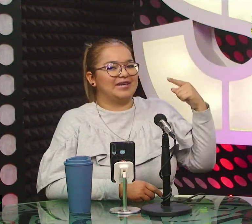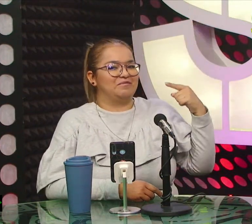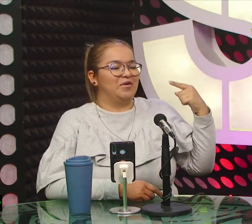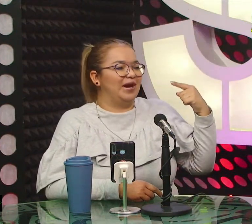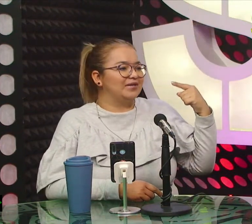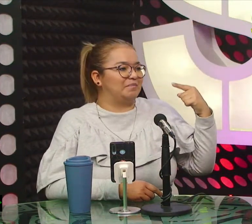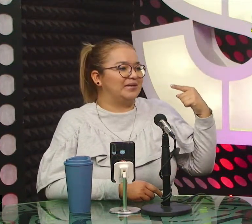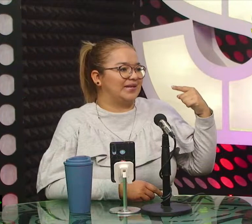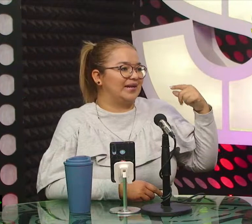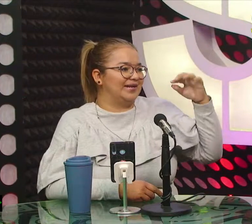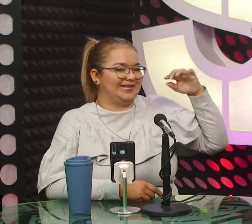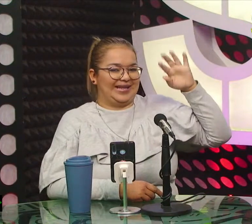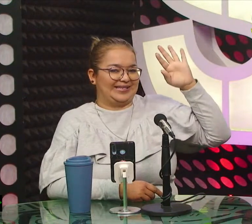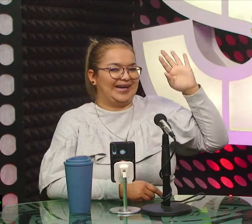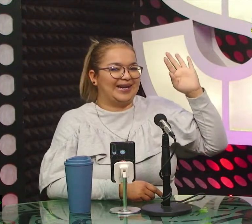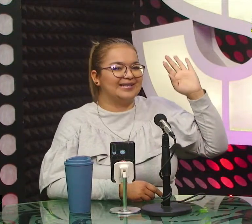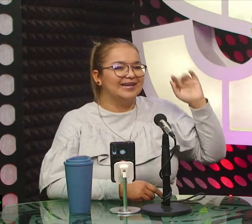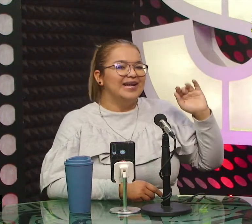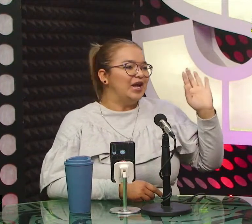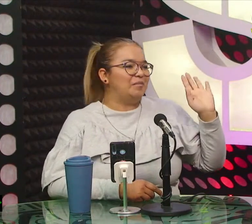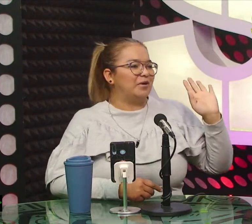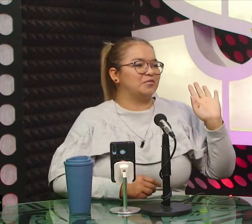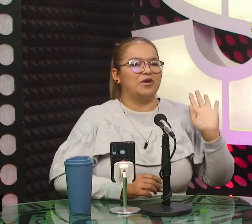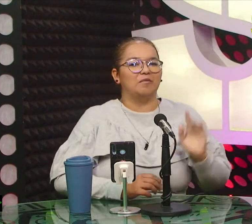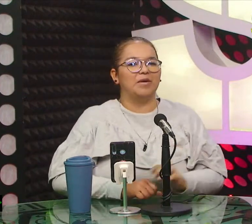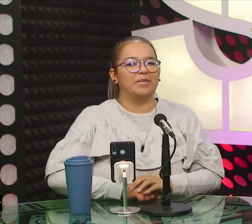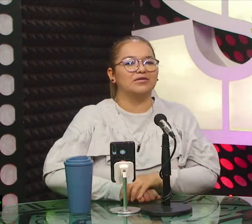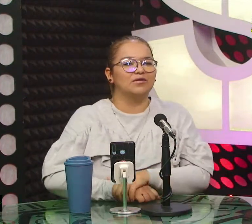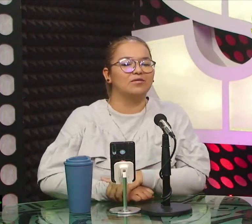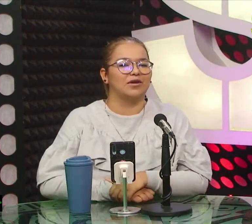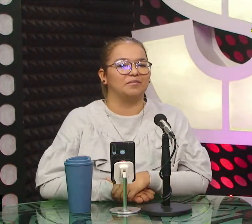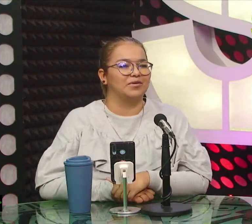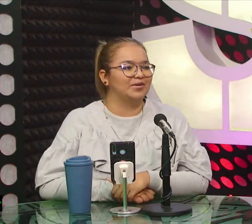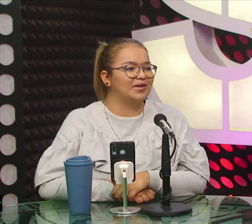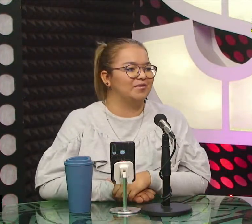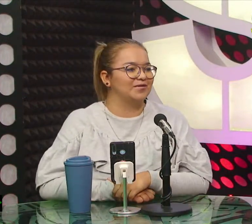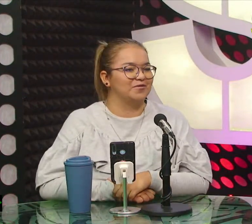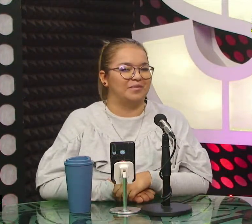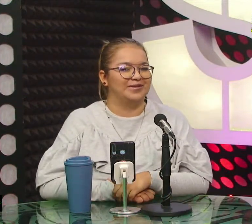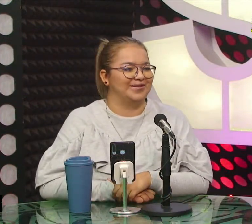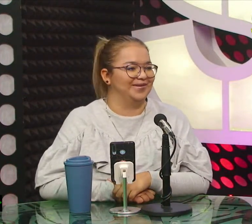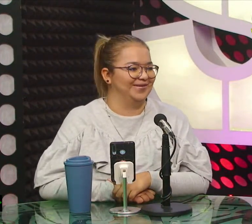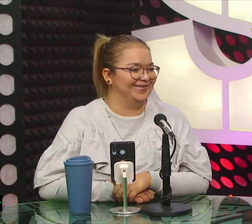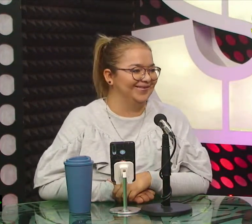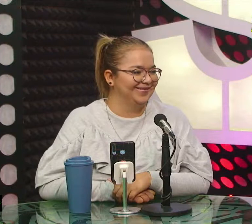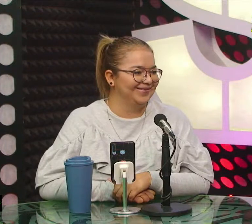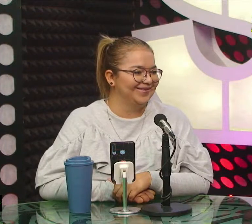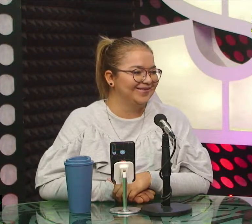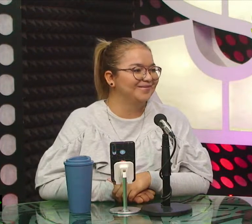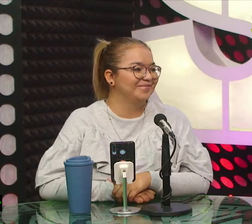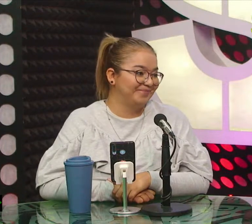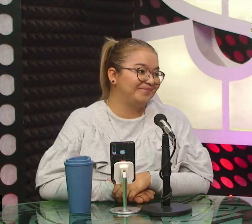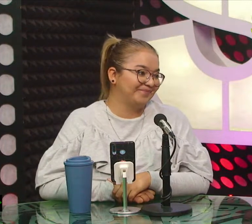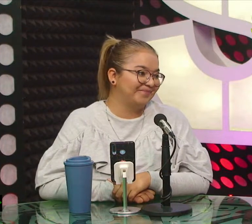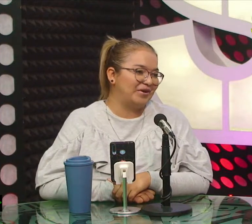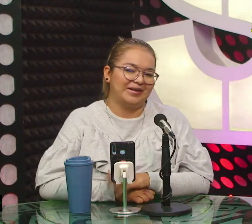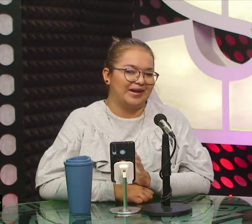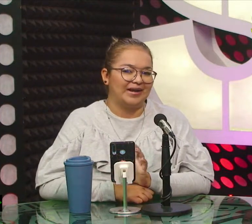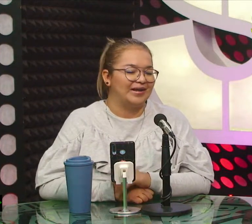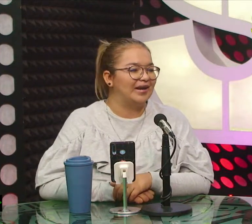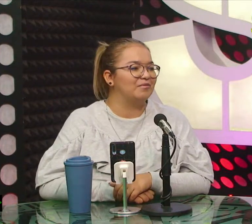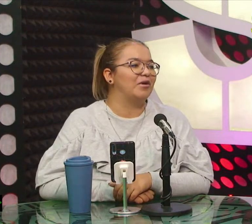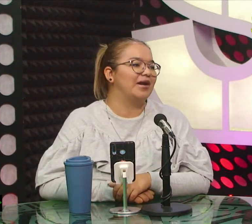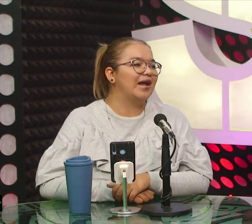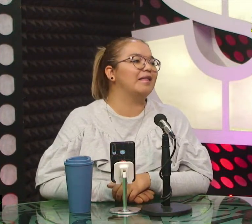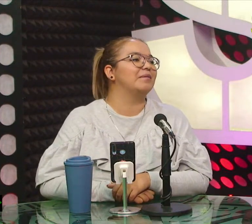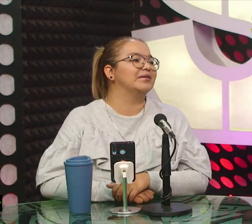Él se quemó las pestañas, las cejas. Y pues bueno, me pasó un reporte y una suspensión. por andar